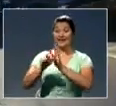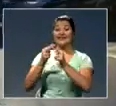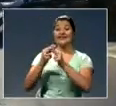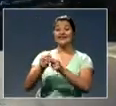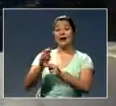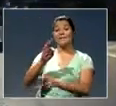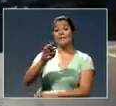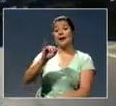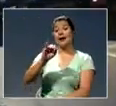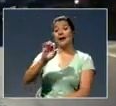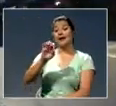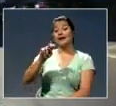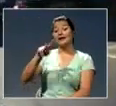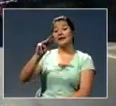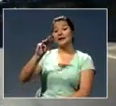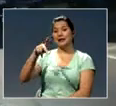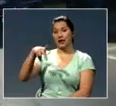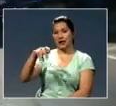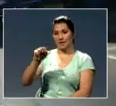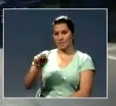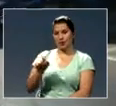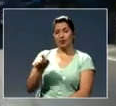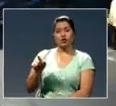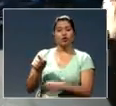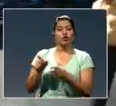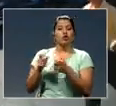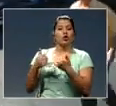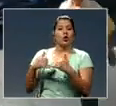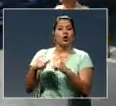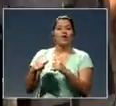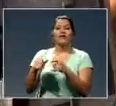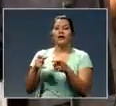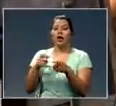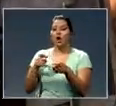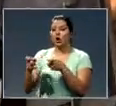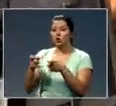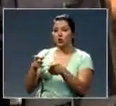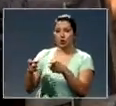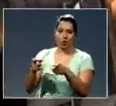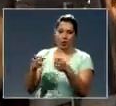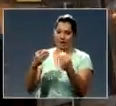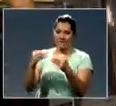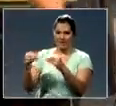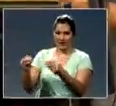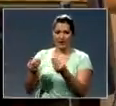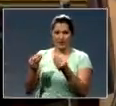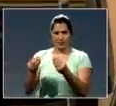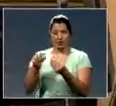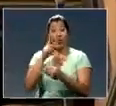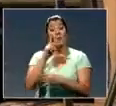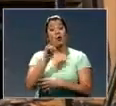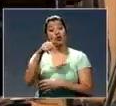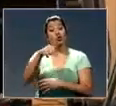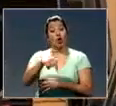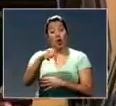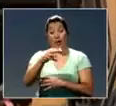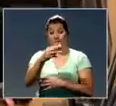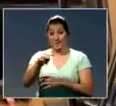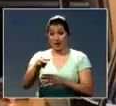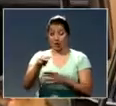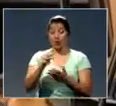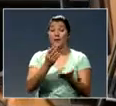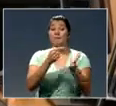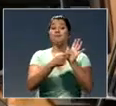bancas siguen dominando el negocio de las loterías ilegales. Por eso este miércoles fue presentado el proyecto de ley Prohibición